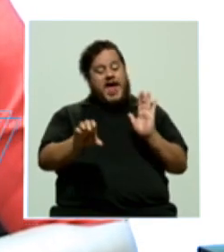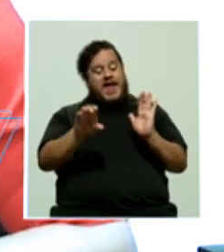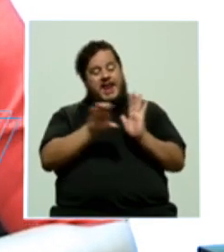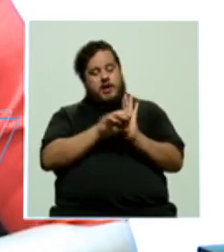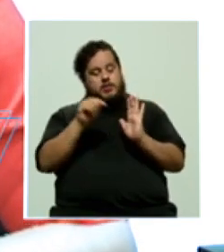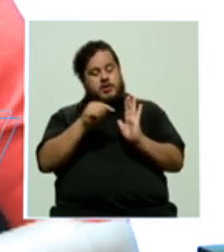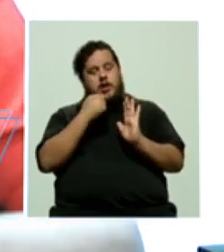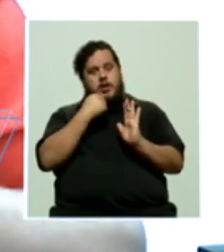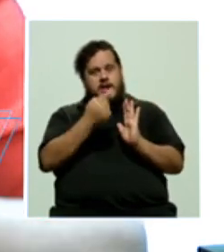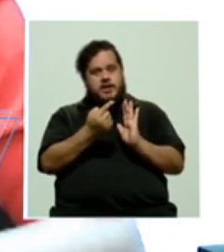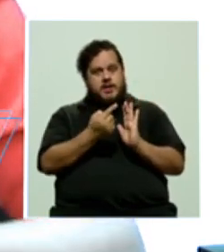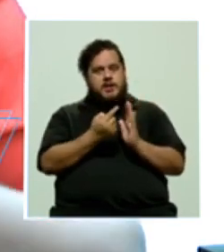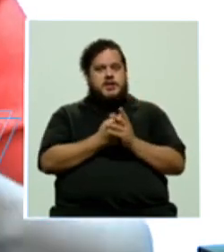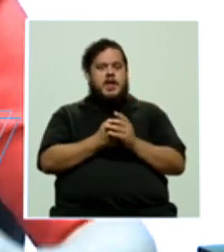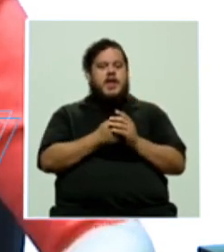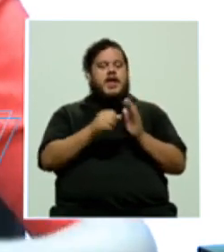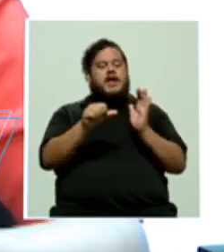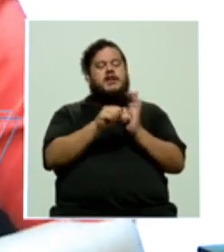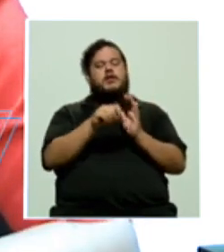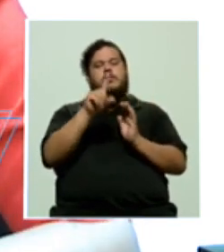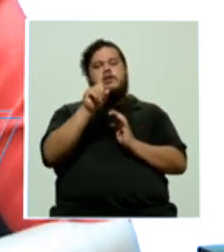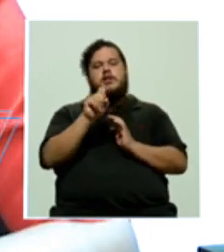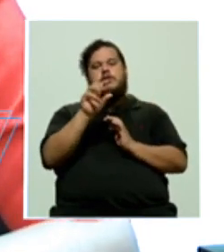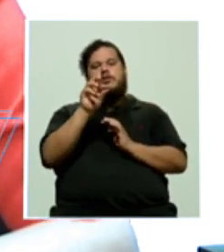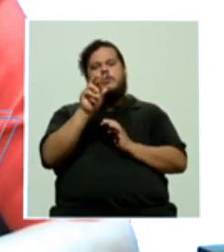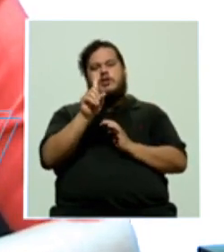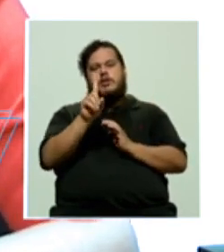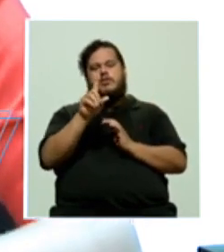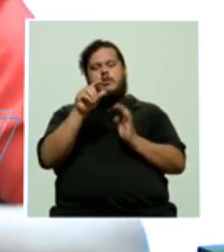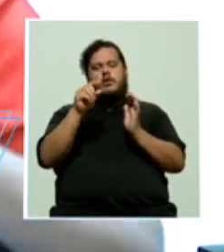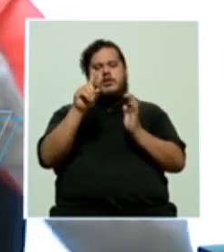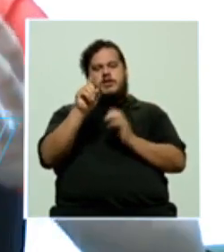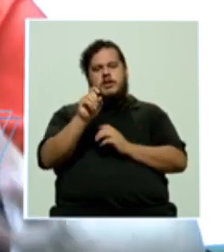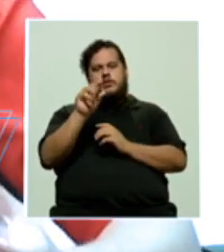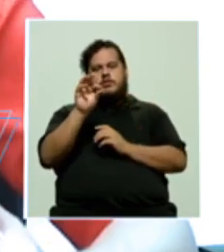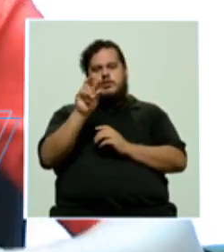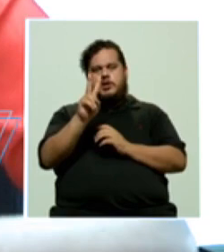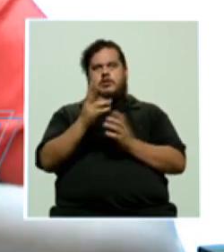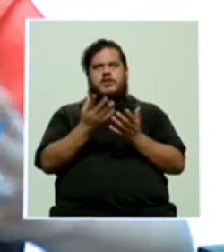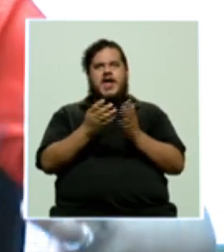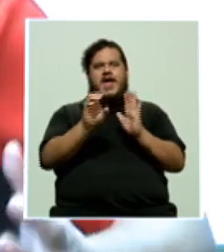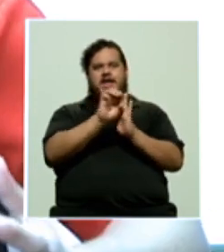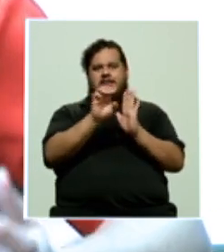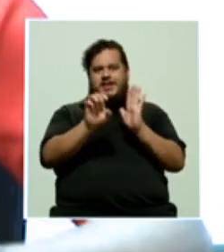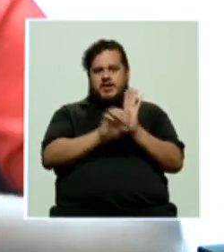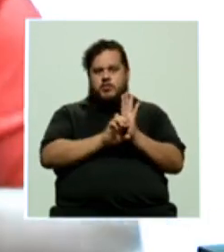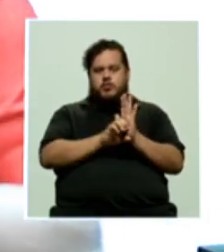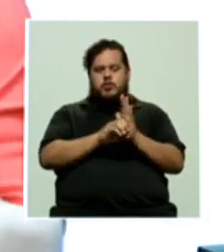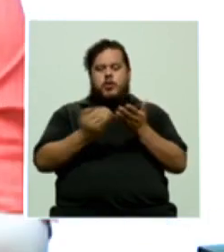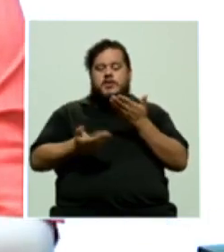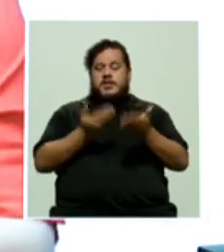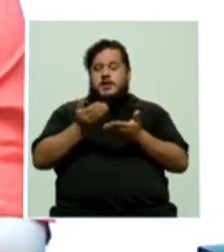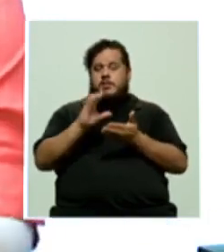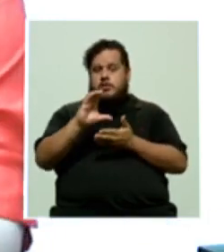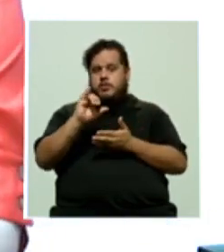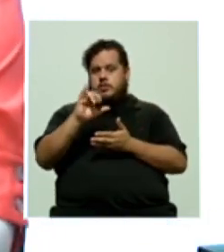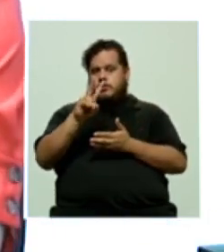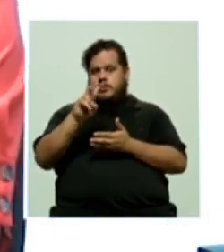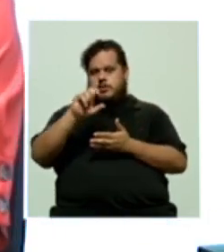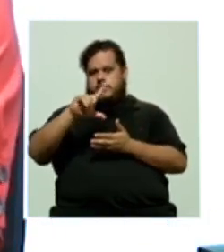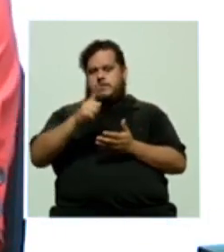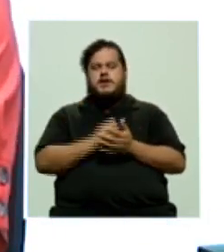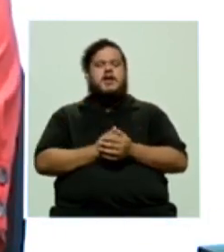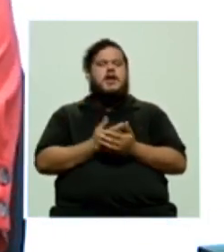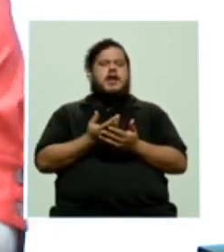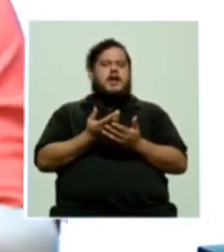de la República en el artículo 191 y 192 es el Estatuto de Servicio Civil. No es lo mismo que la Dirección General